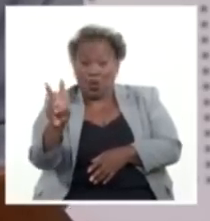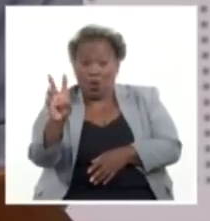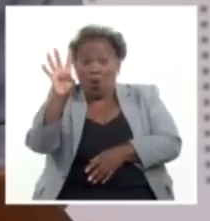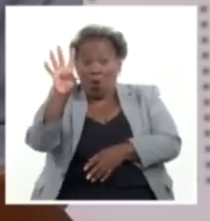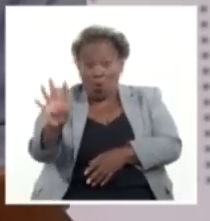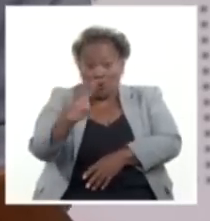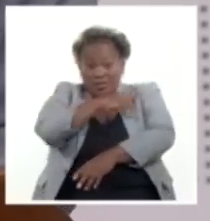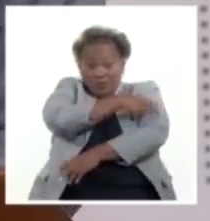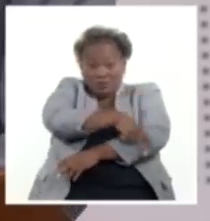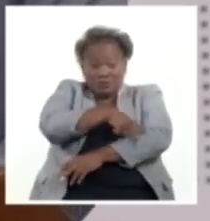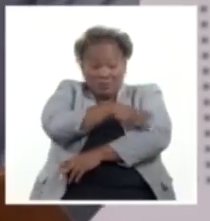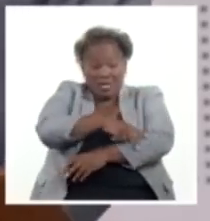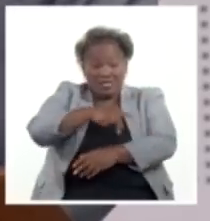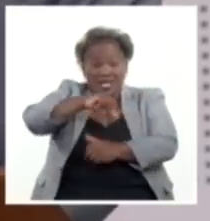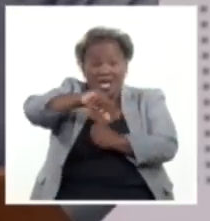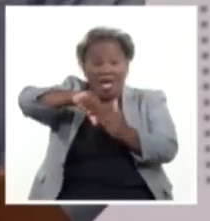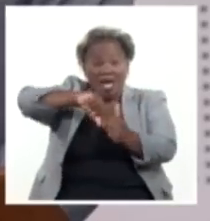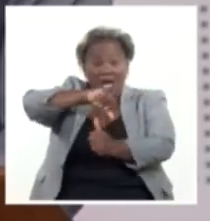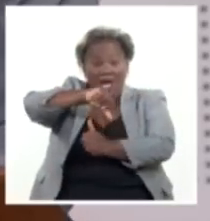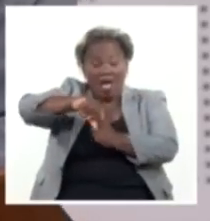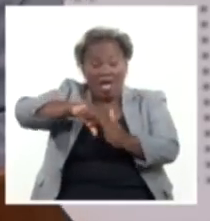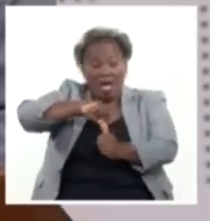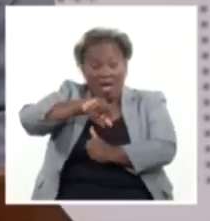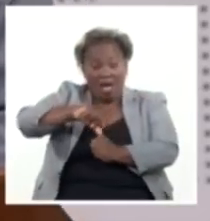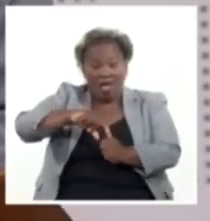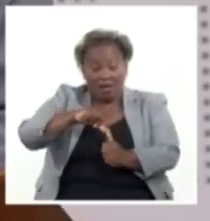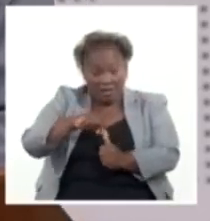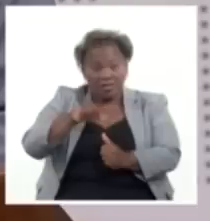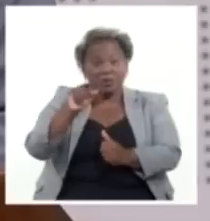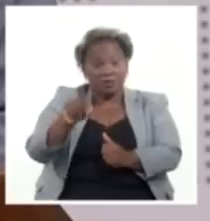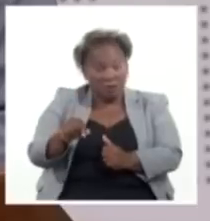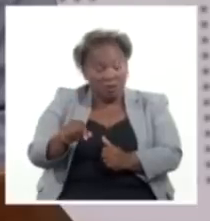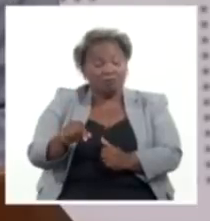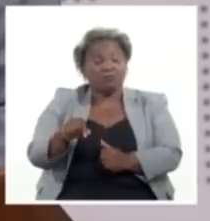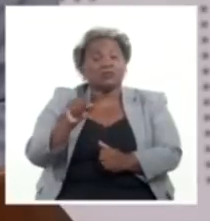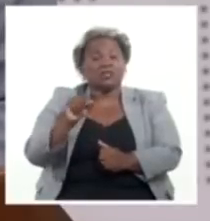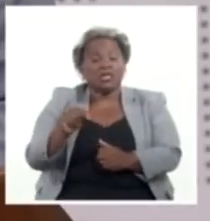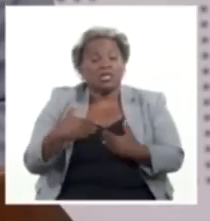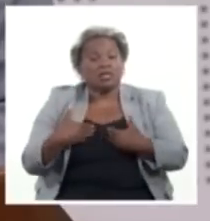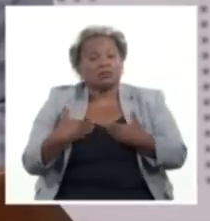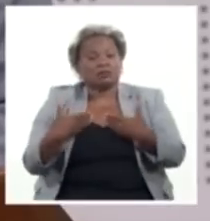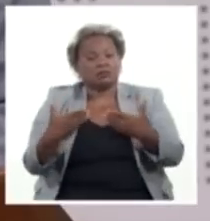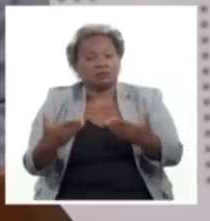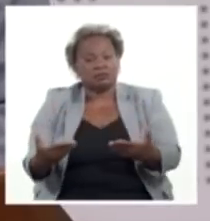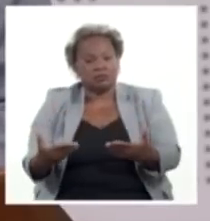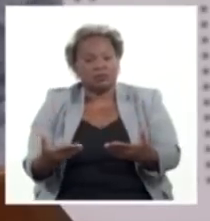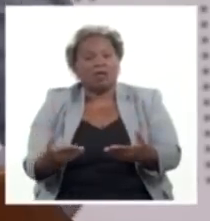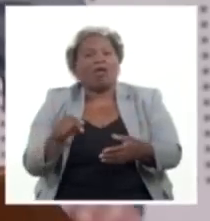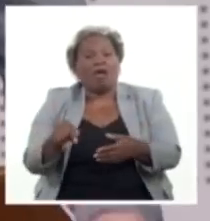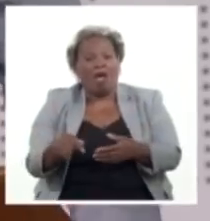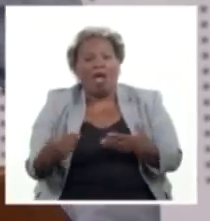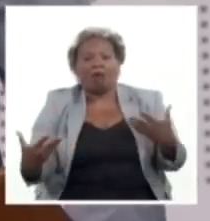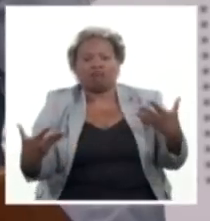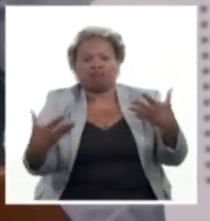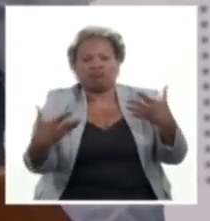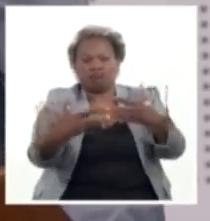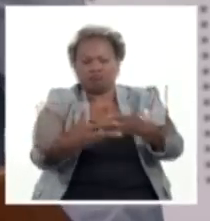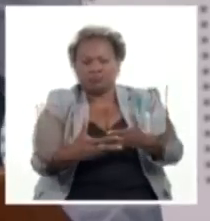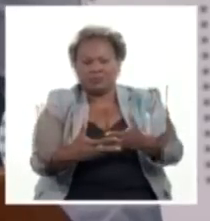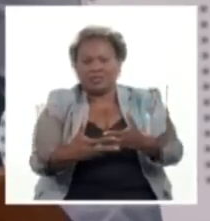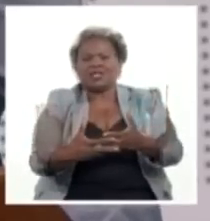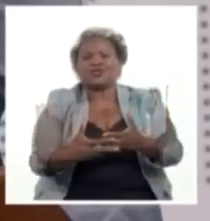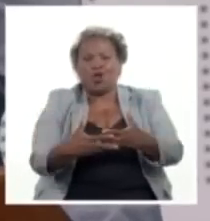países caribeños desafiaron los preceptos de la doctrina Monroe y se dispusieron a formalizar relaciones diplomáticas con